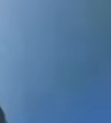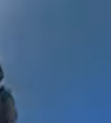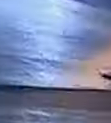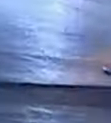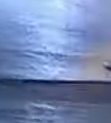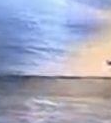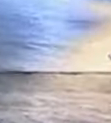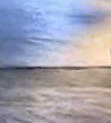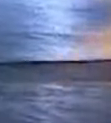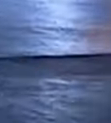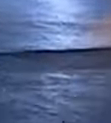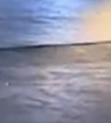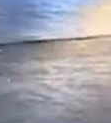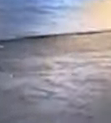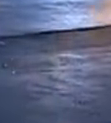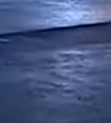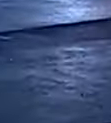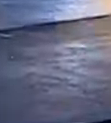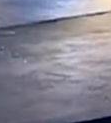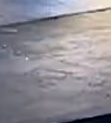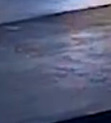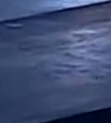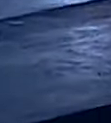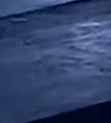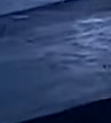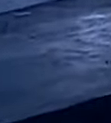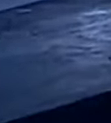Nirekin, one way each.